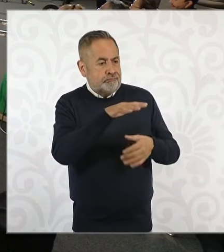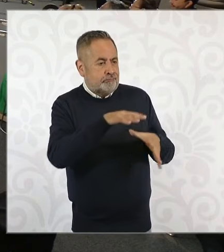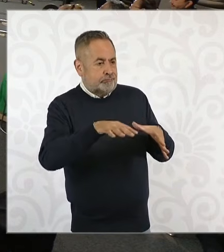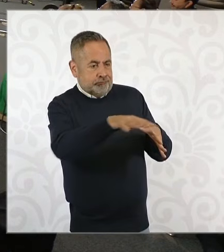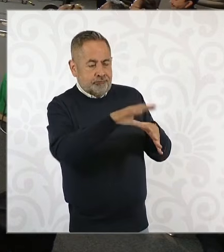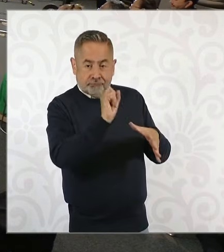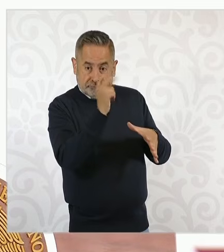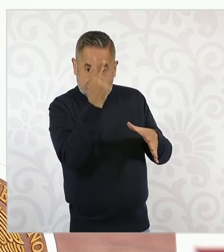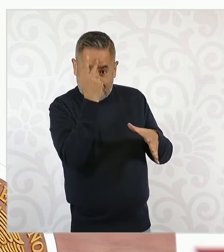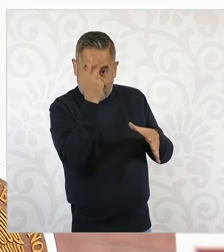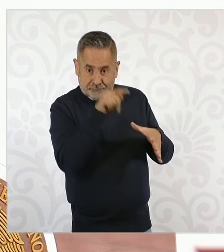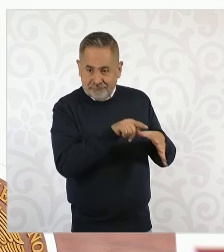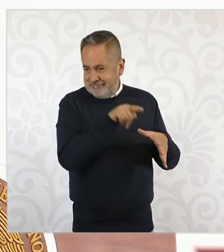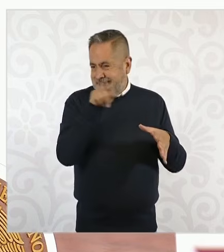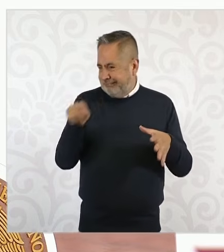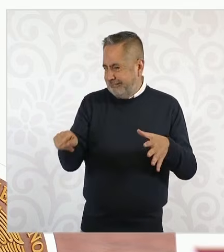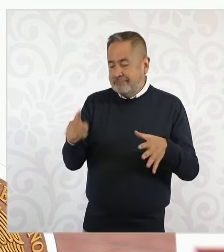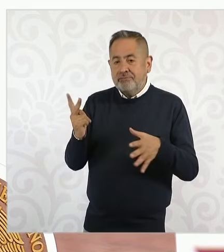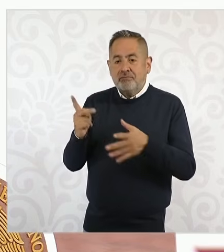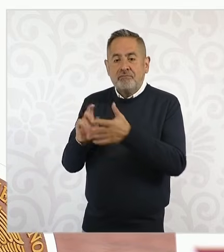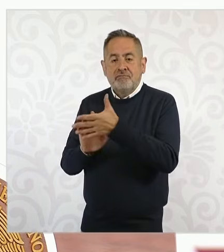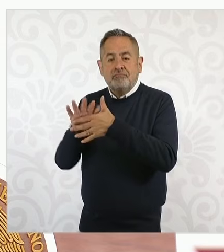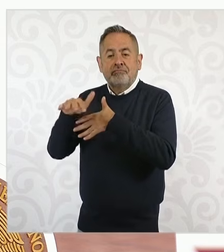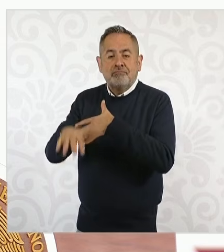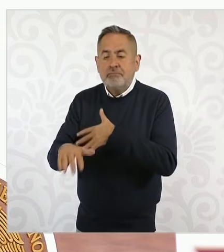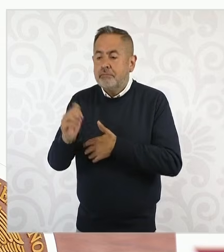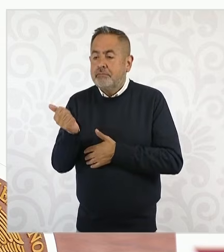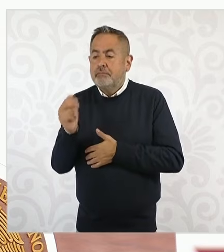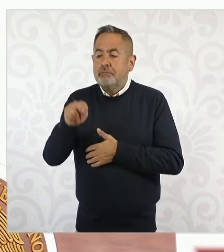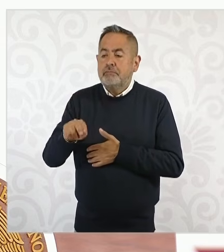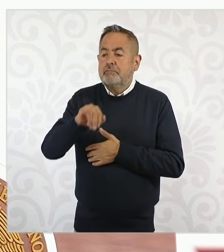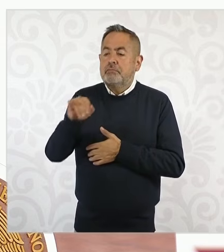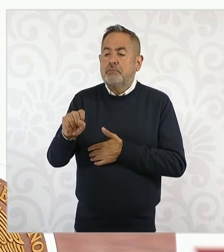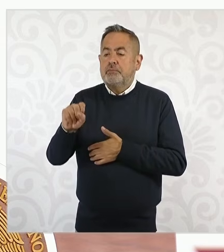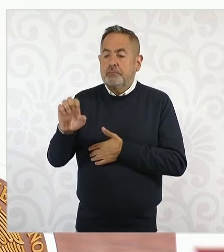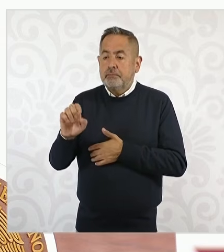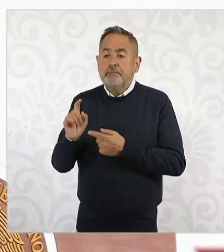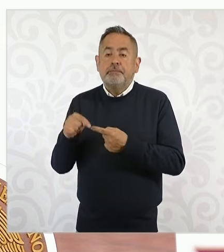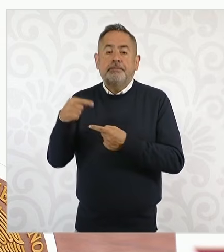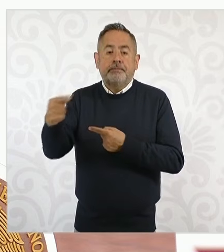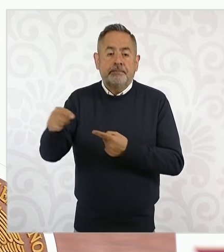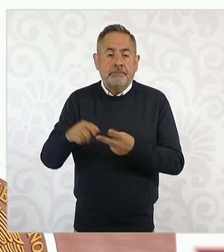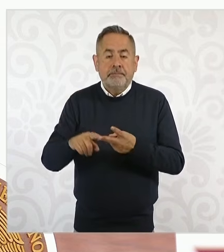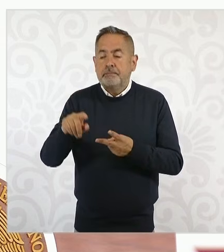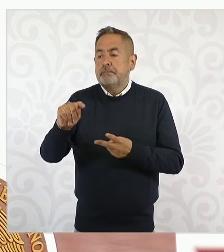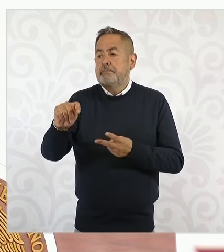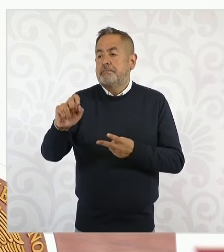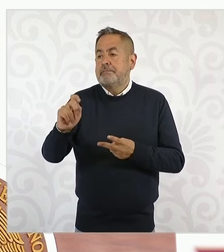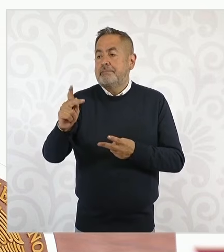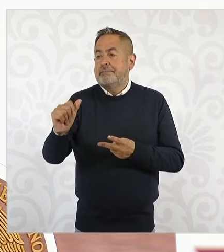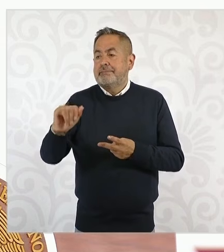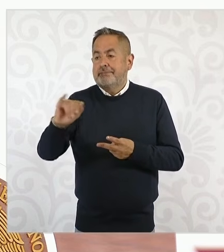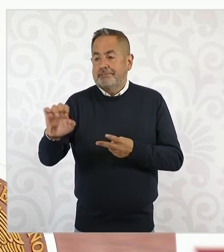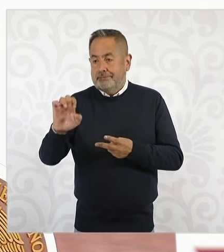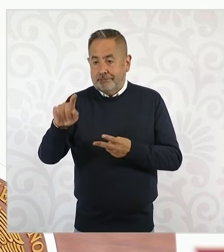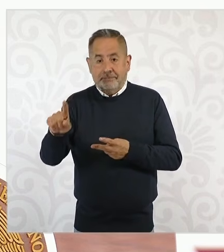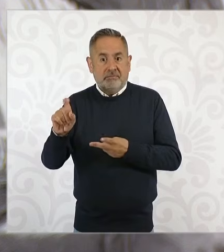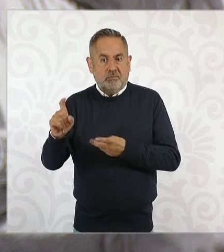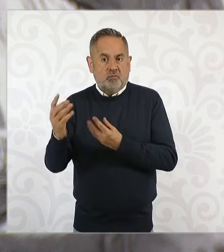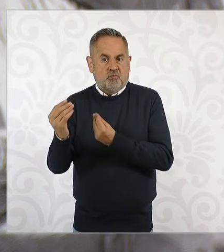Potosí, que es la interconexión de dos presas, la presa de San José y la presa del Peaje, que va a dar una